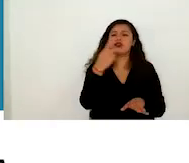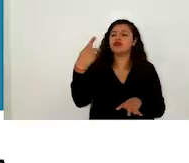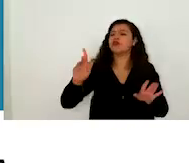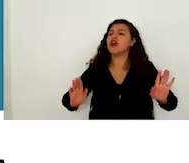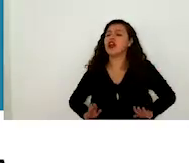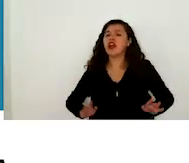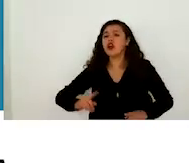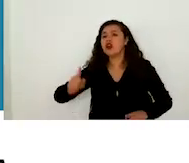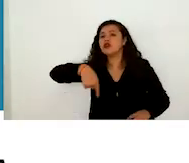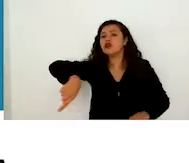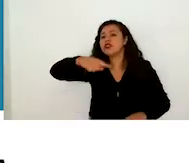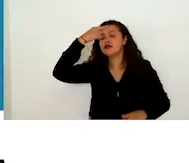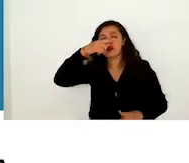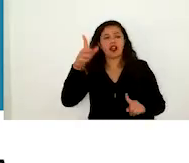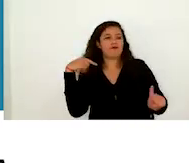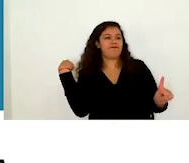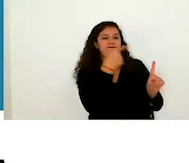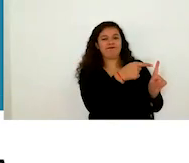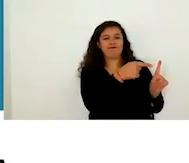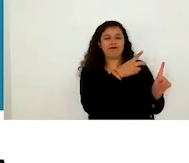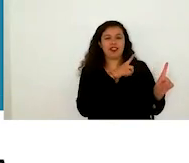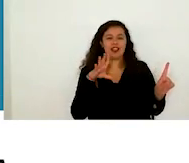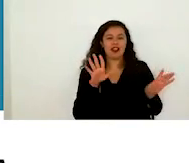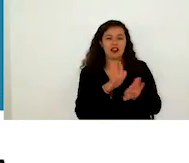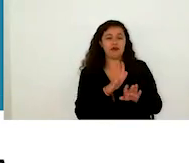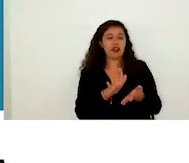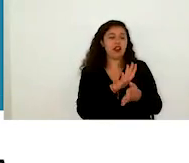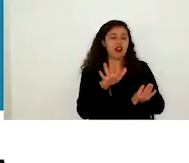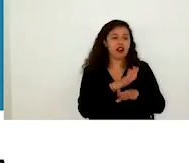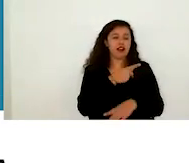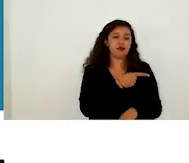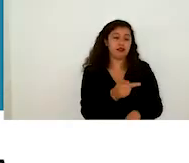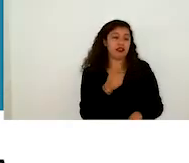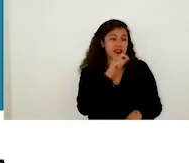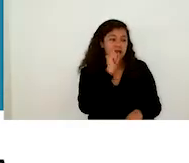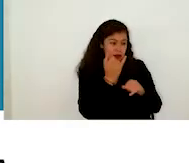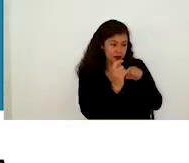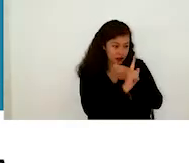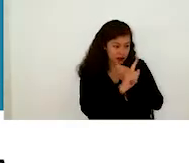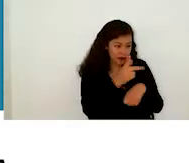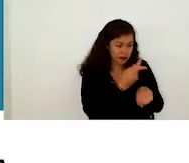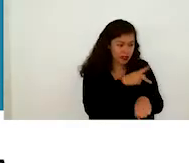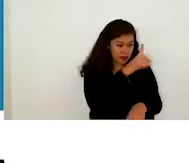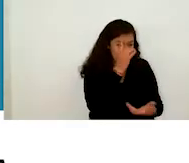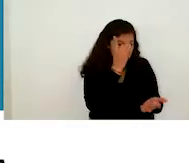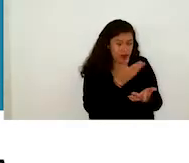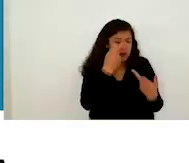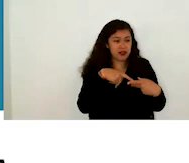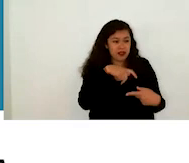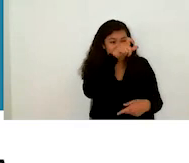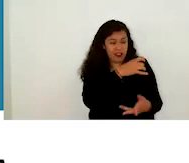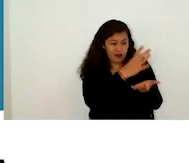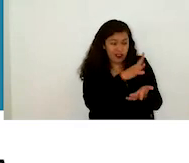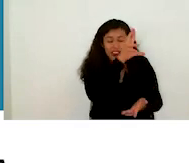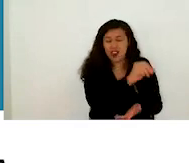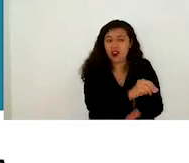con ellos no eres la víctima a ver no nada más a ti te pasan los problemas no eres el único ser en el mundo no